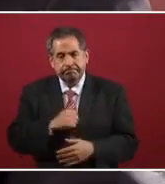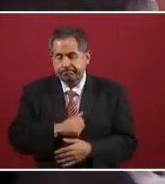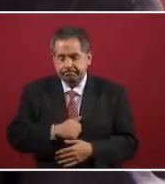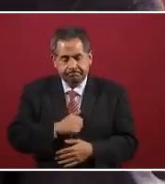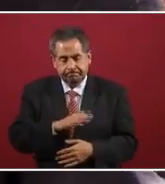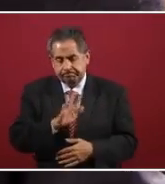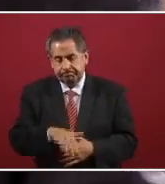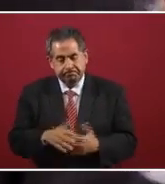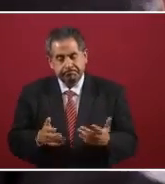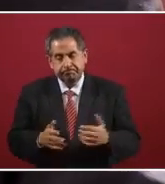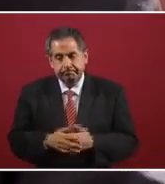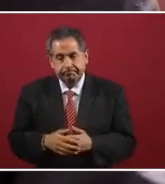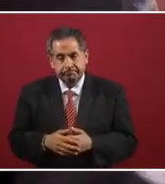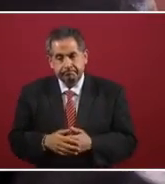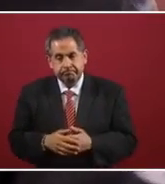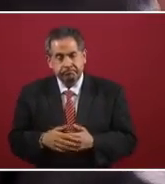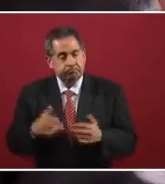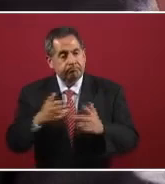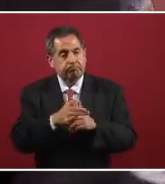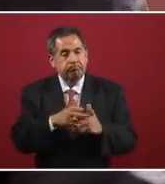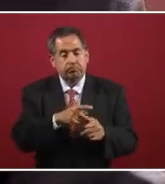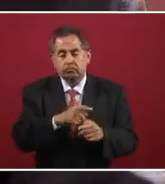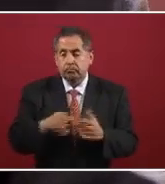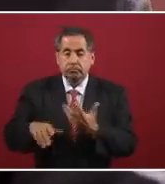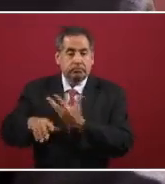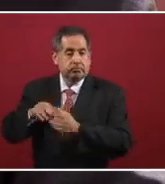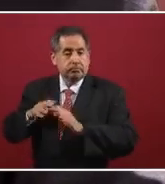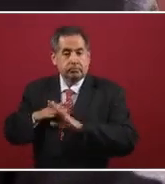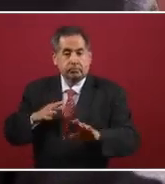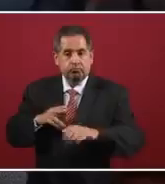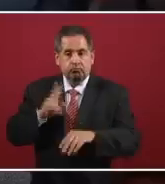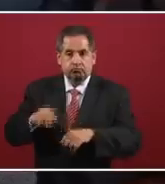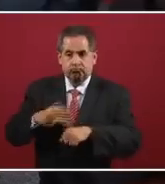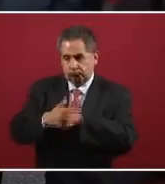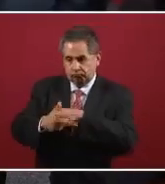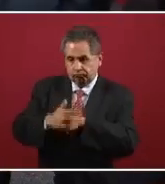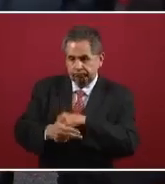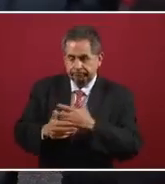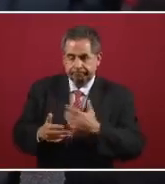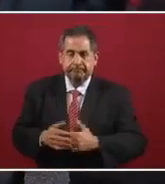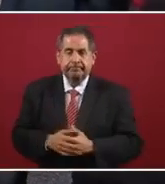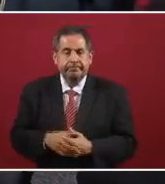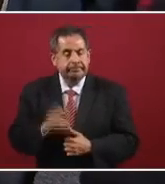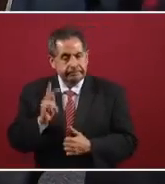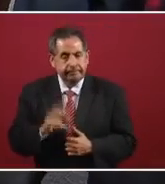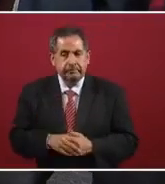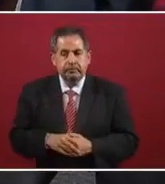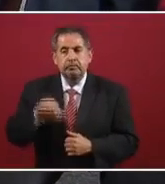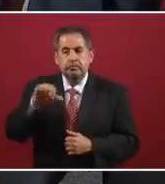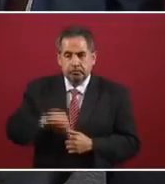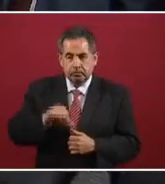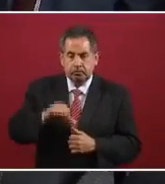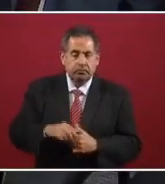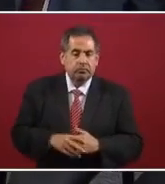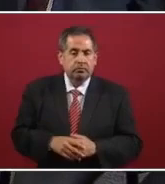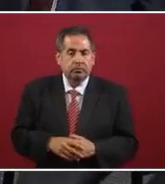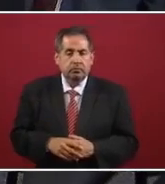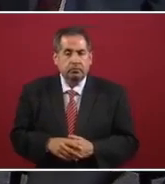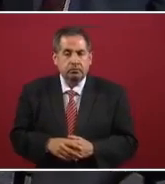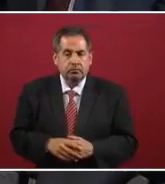lamentablemente a un migrante hondureño. De todas formas, hoy